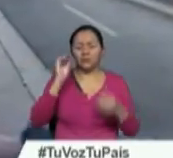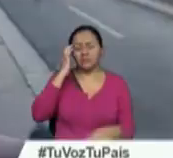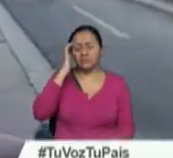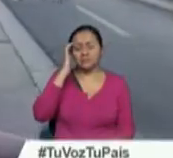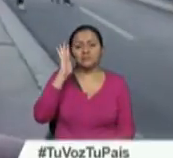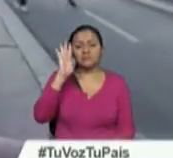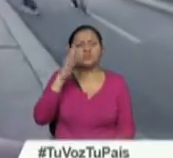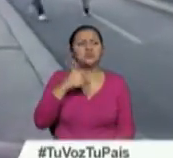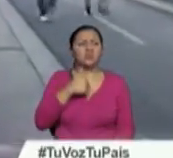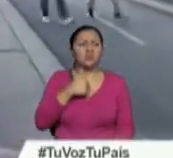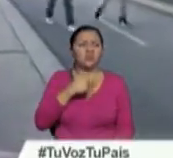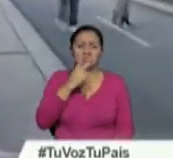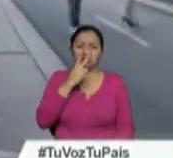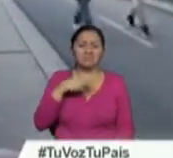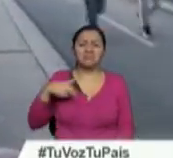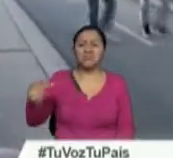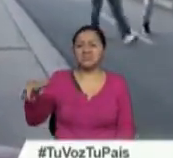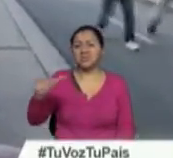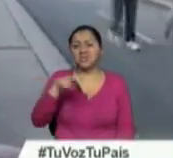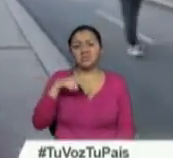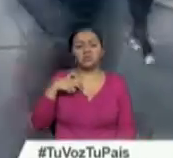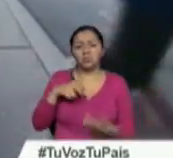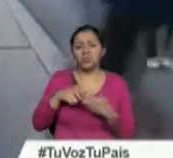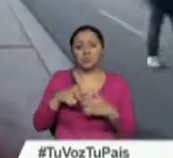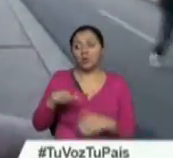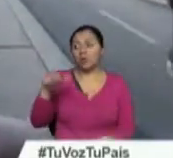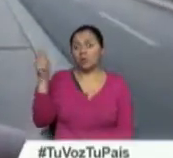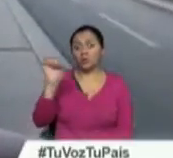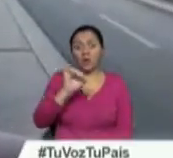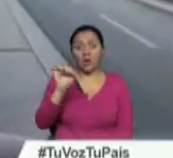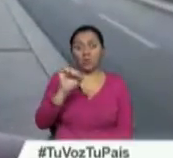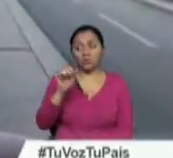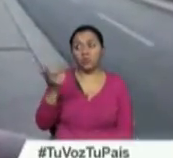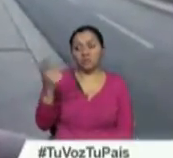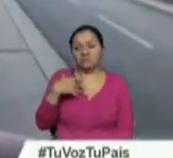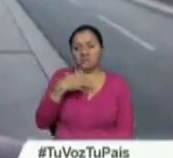No me molesta porque voy a pie, pero puede ser molesto para los que utilizan el coche.